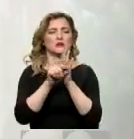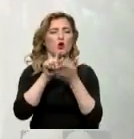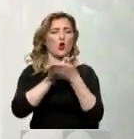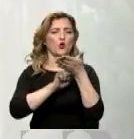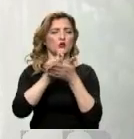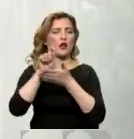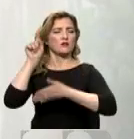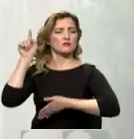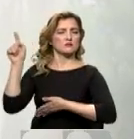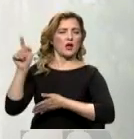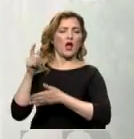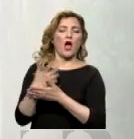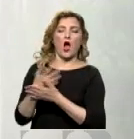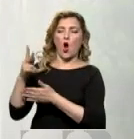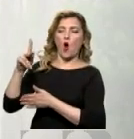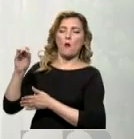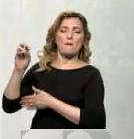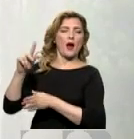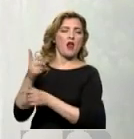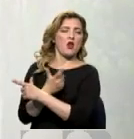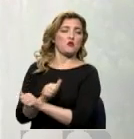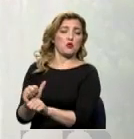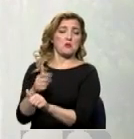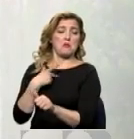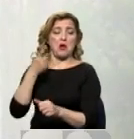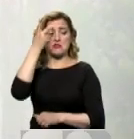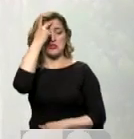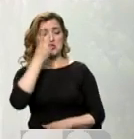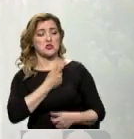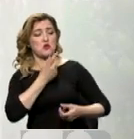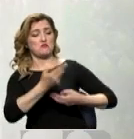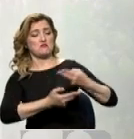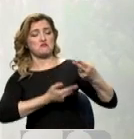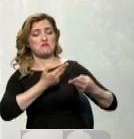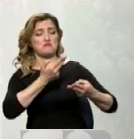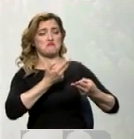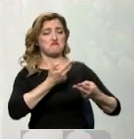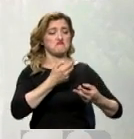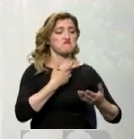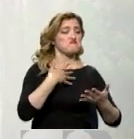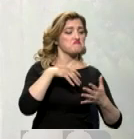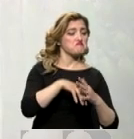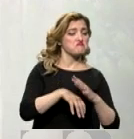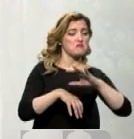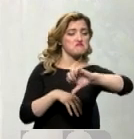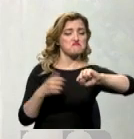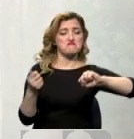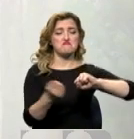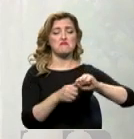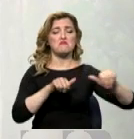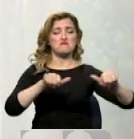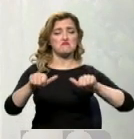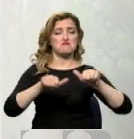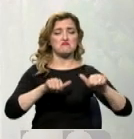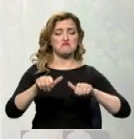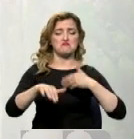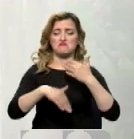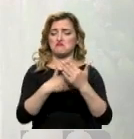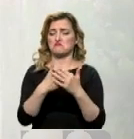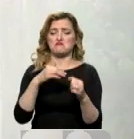koval tiene autonomía para operar el negocio su explotación comercialización administración y gestión